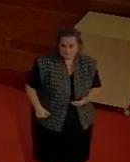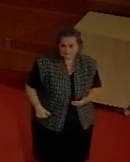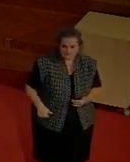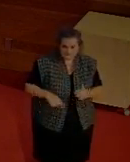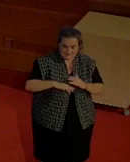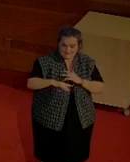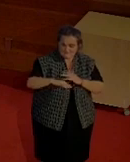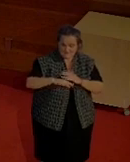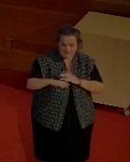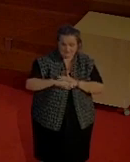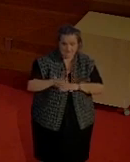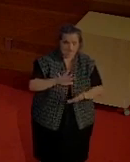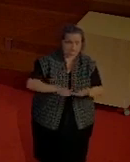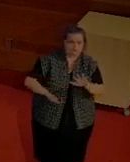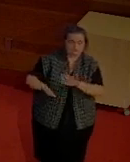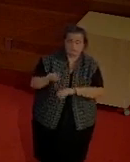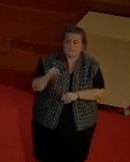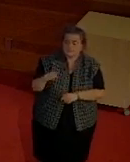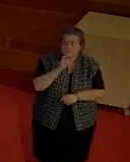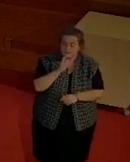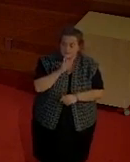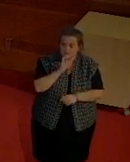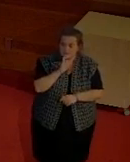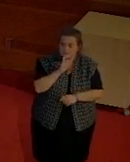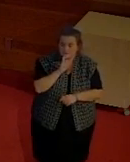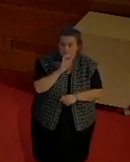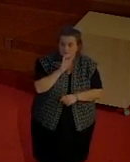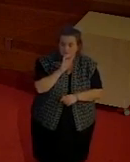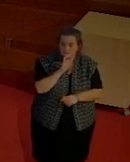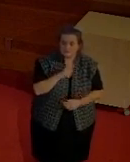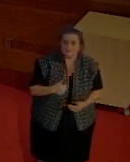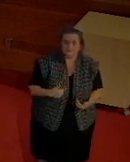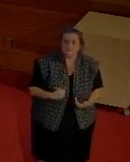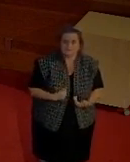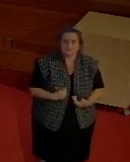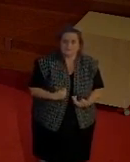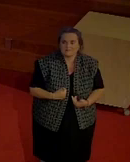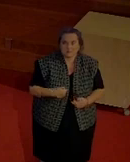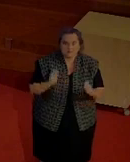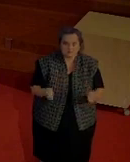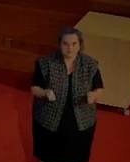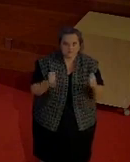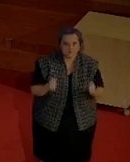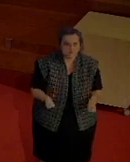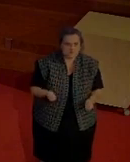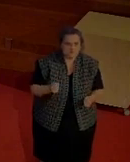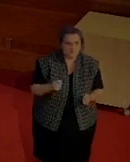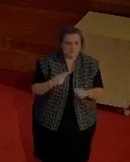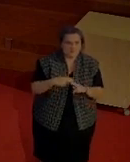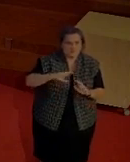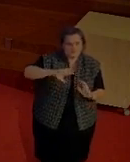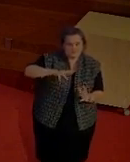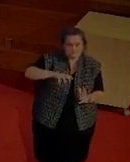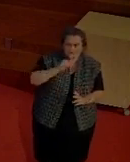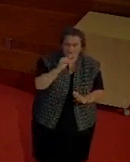complicado no digamos O sea hay un punto No no quiero darles ser muy pesado con temas de geopolítica pero